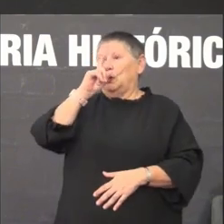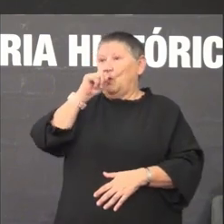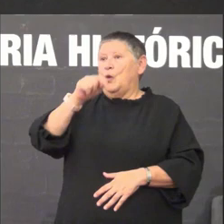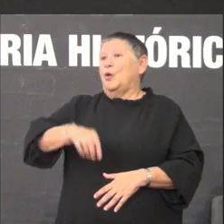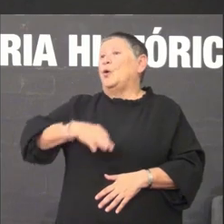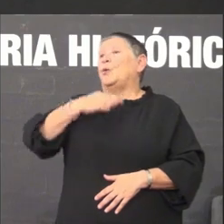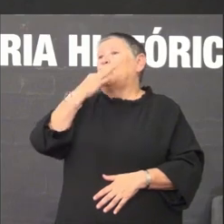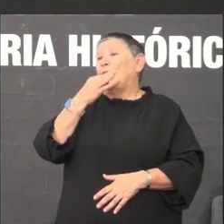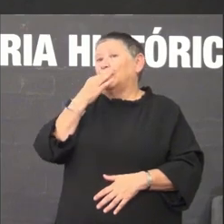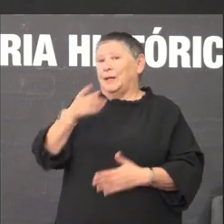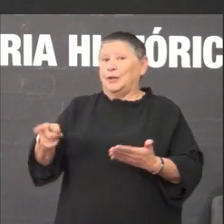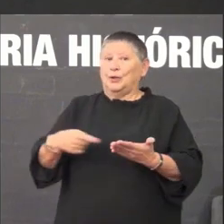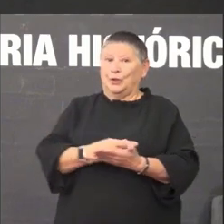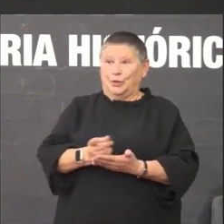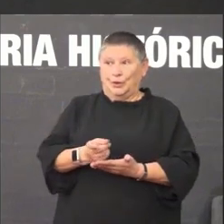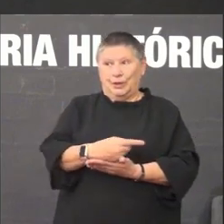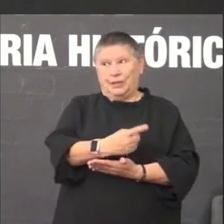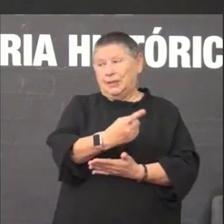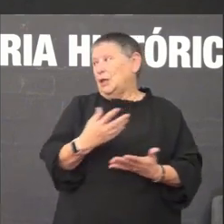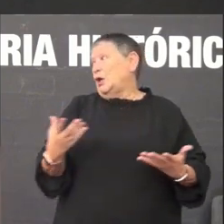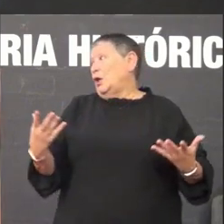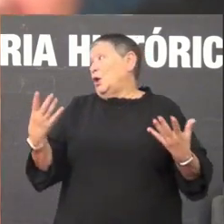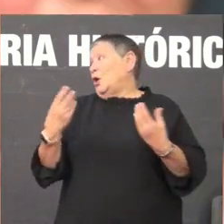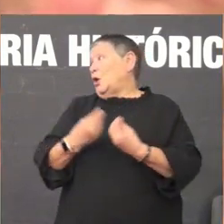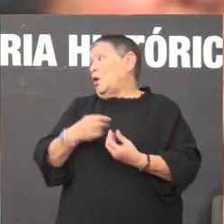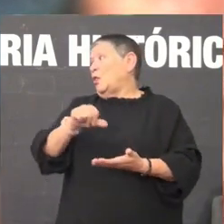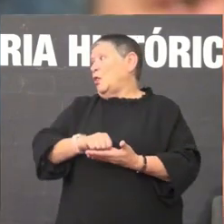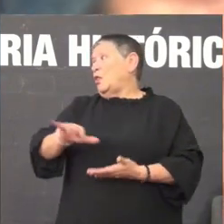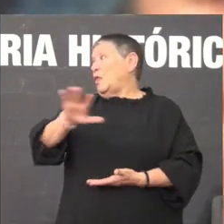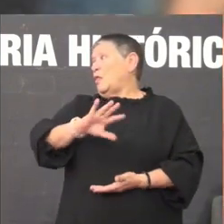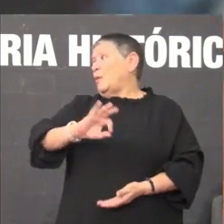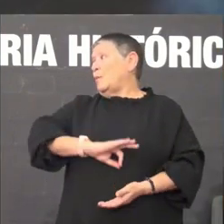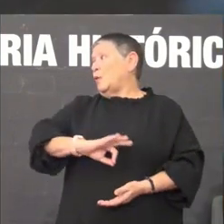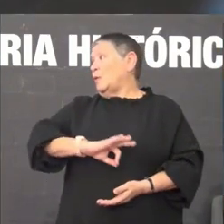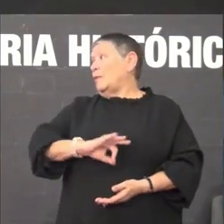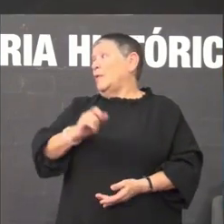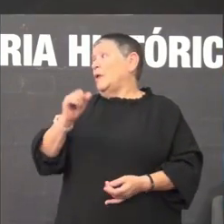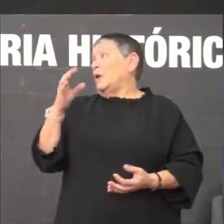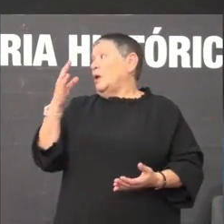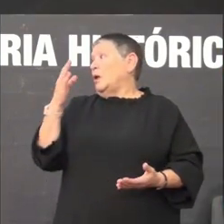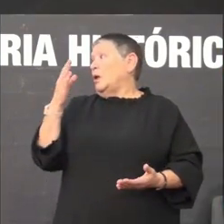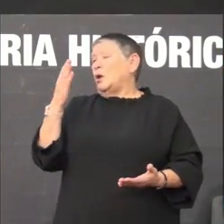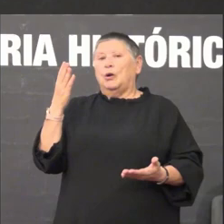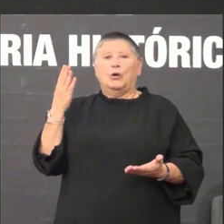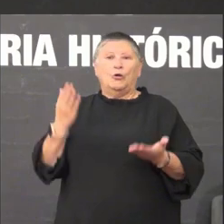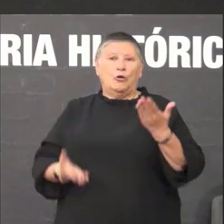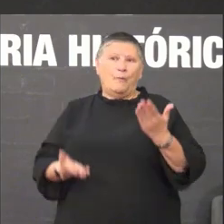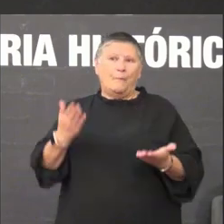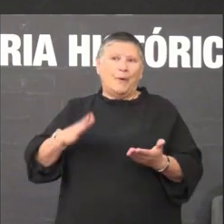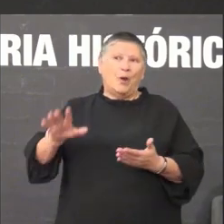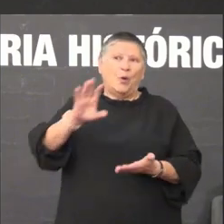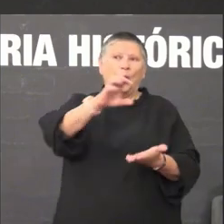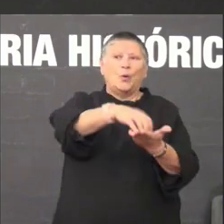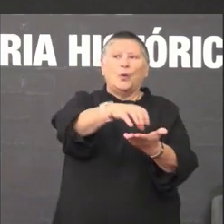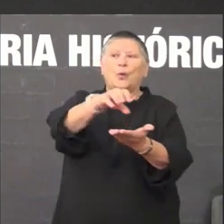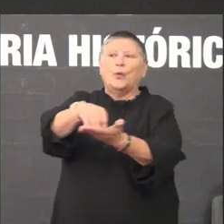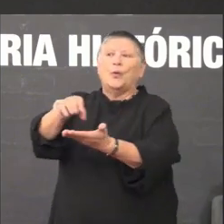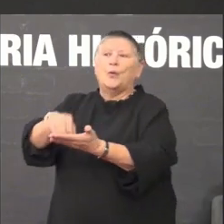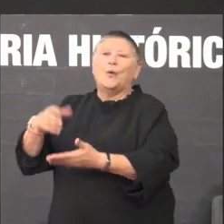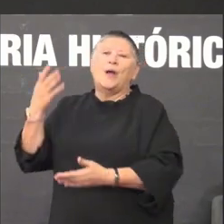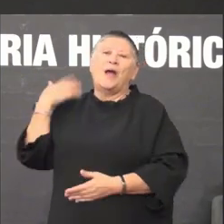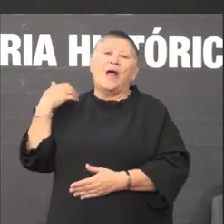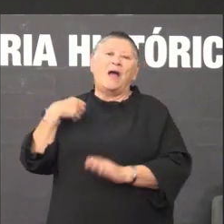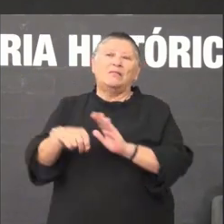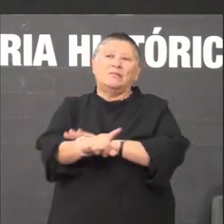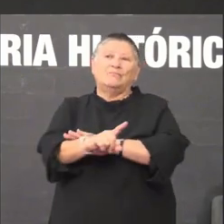hai roteiro pola cidade de Pontevedra, comparada en varias ubicacións relacionadas coa represión